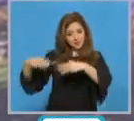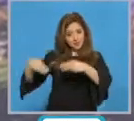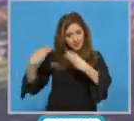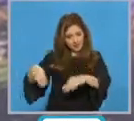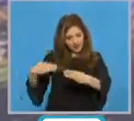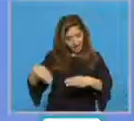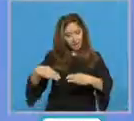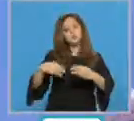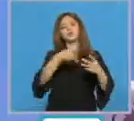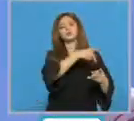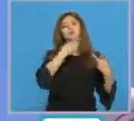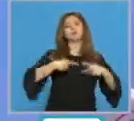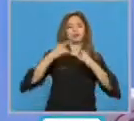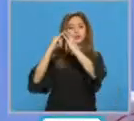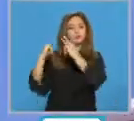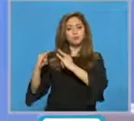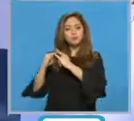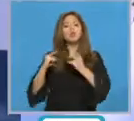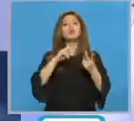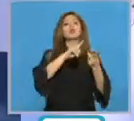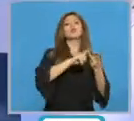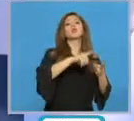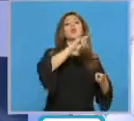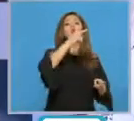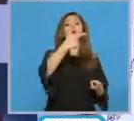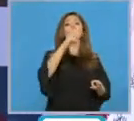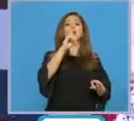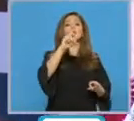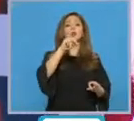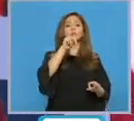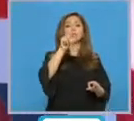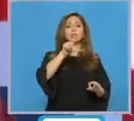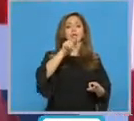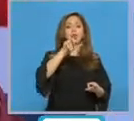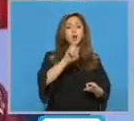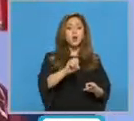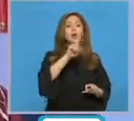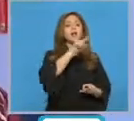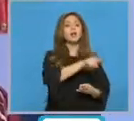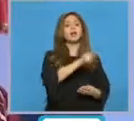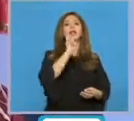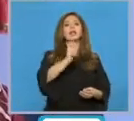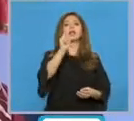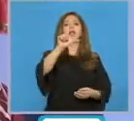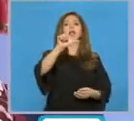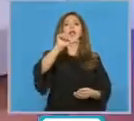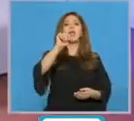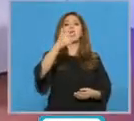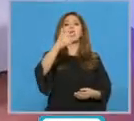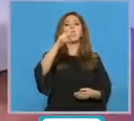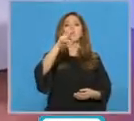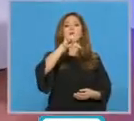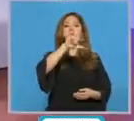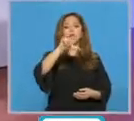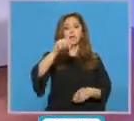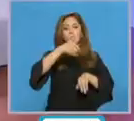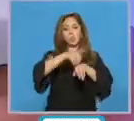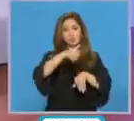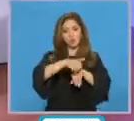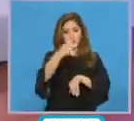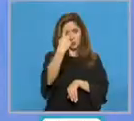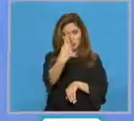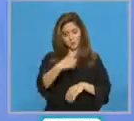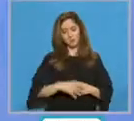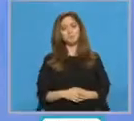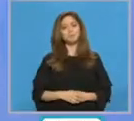por estar con nosotros. Y Gonzalo Ibarra, que es de Lagunilla 1. Bienvenido, Gonzalo. Gracias. Pues ahora sí, platíquenos de